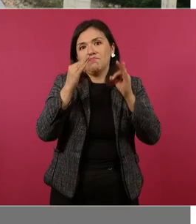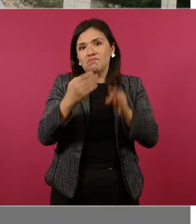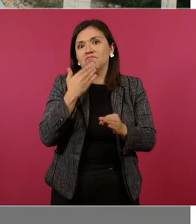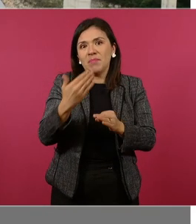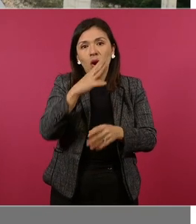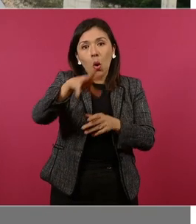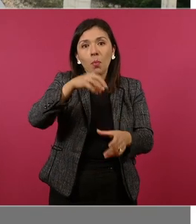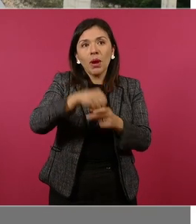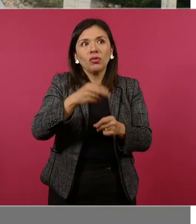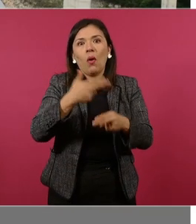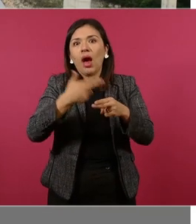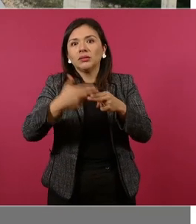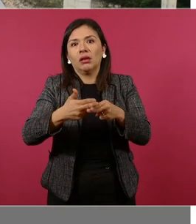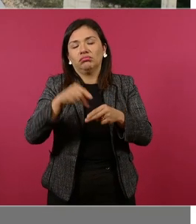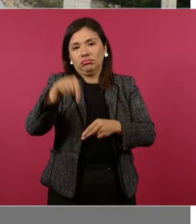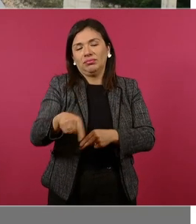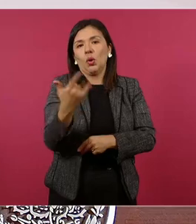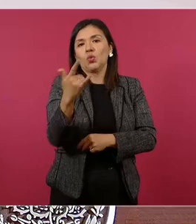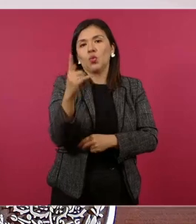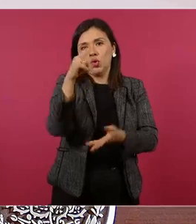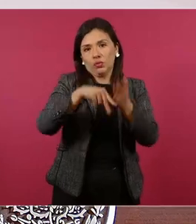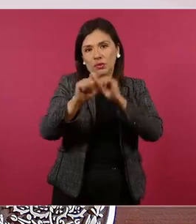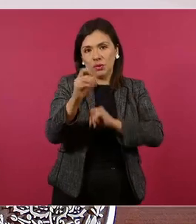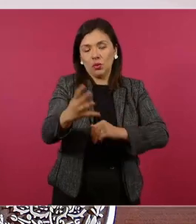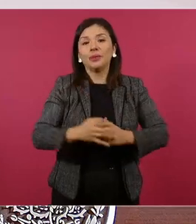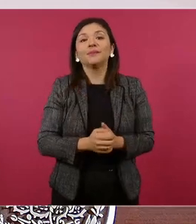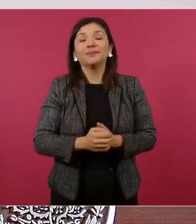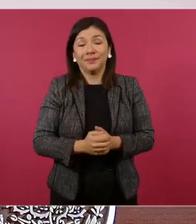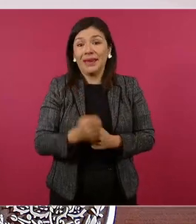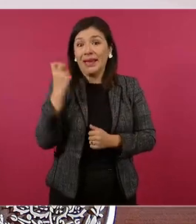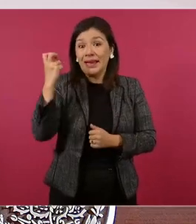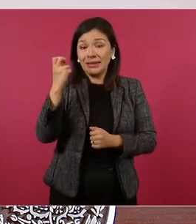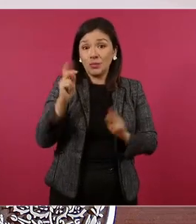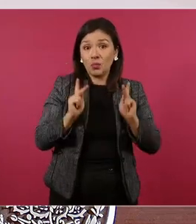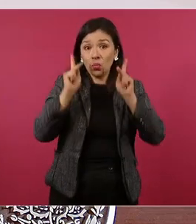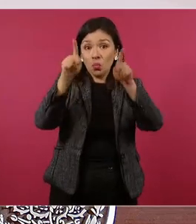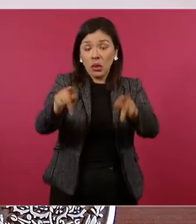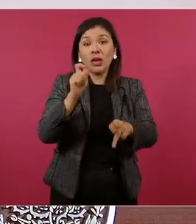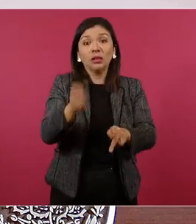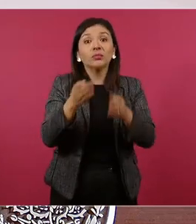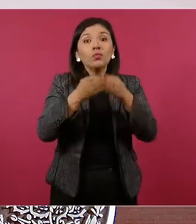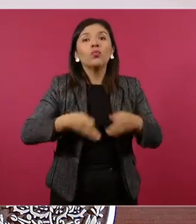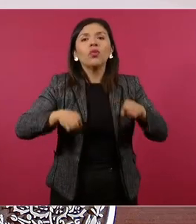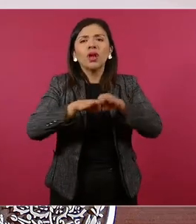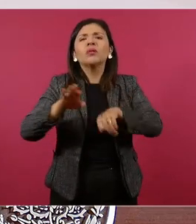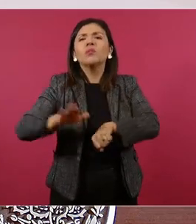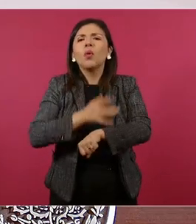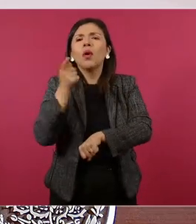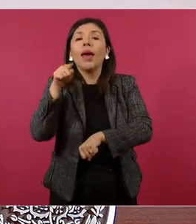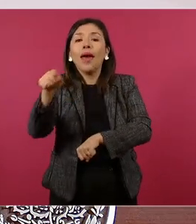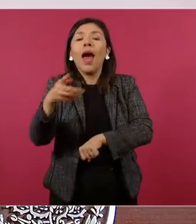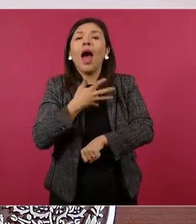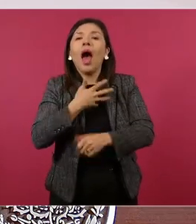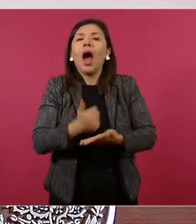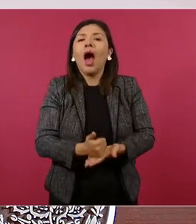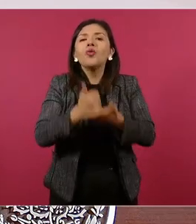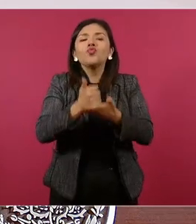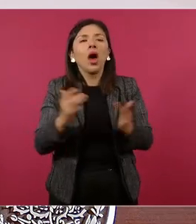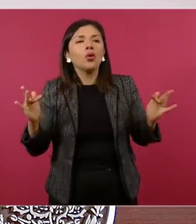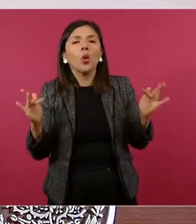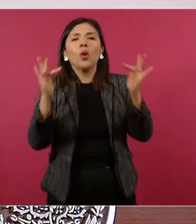mediados de julio de este año este puente tiene la importancia que conectará